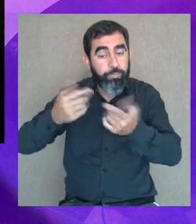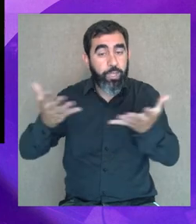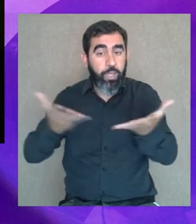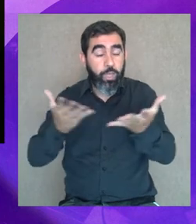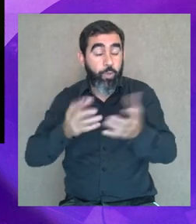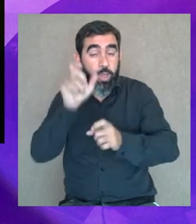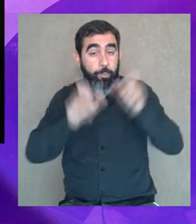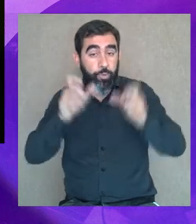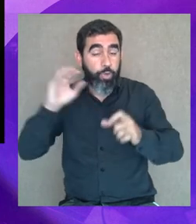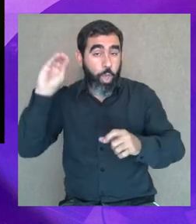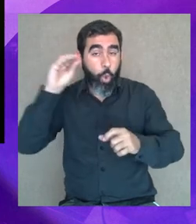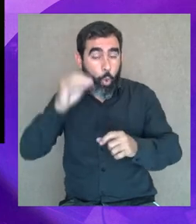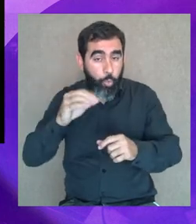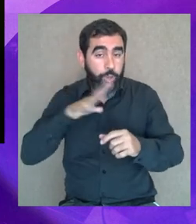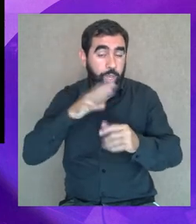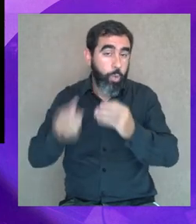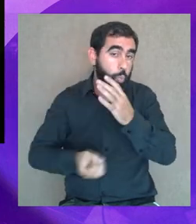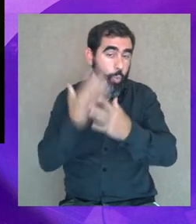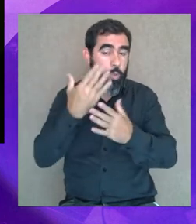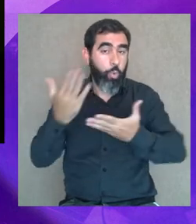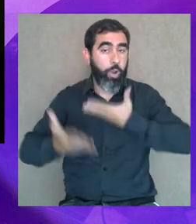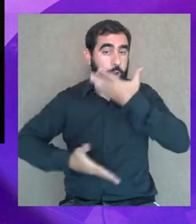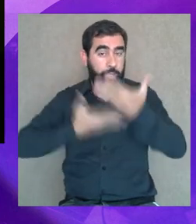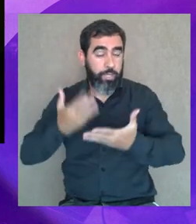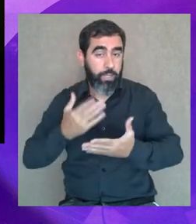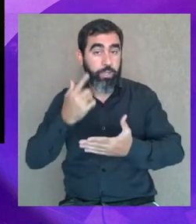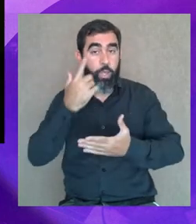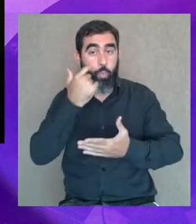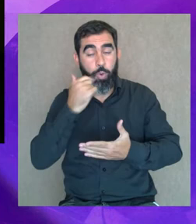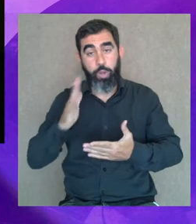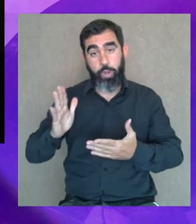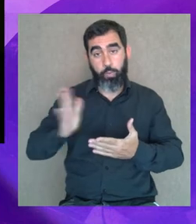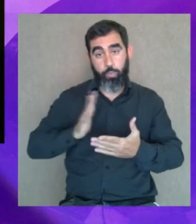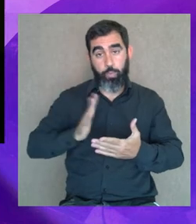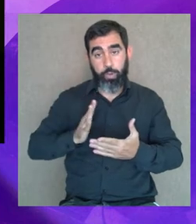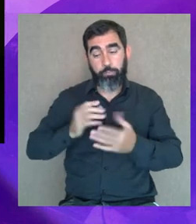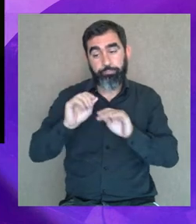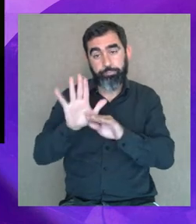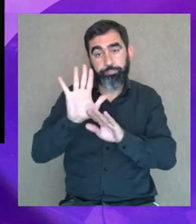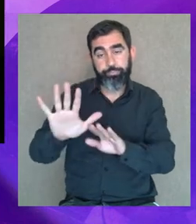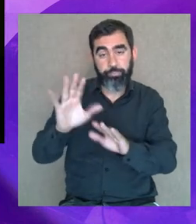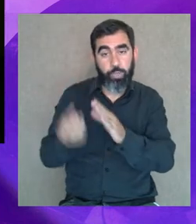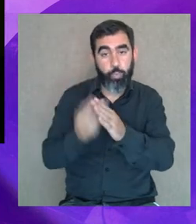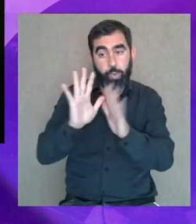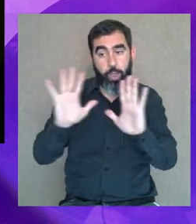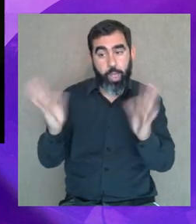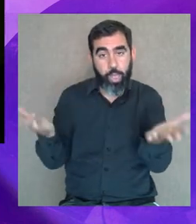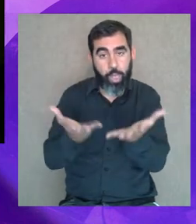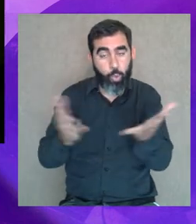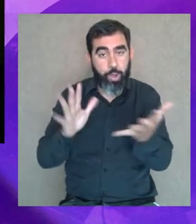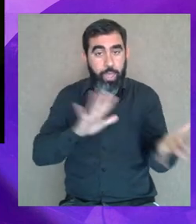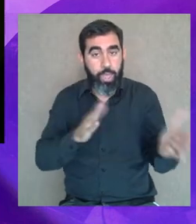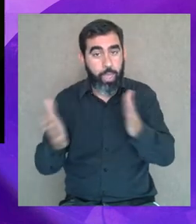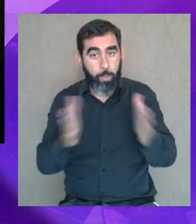entrado al foro nacional de nuevos cantantes mujeres y hombres le van dando la impronta de estos tiempos